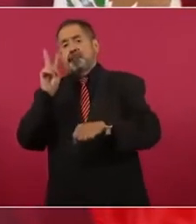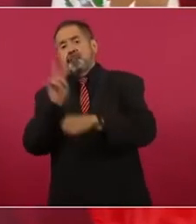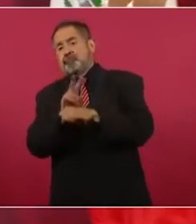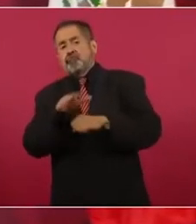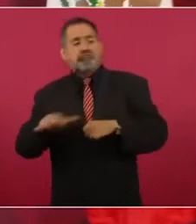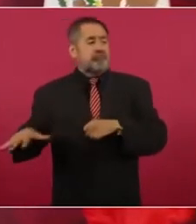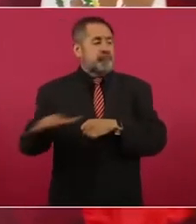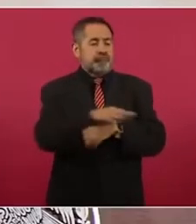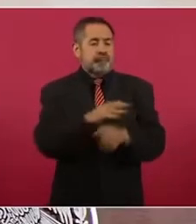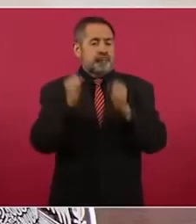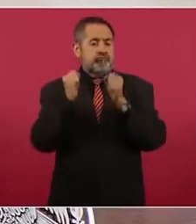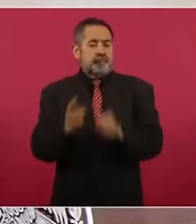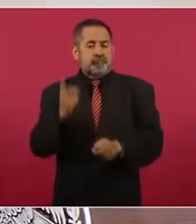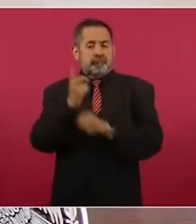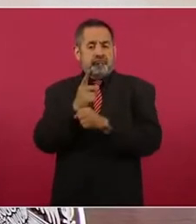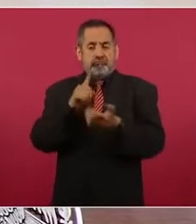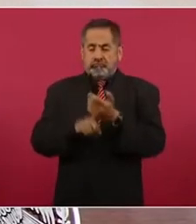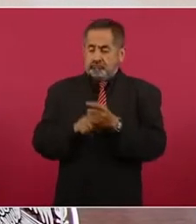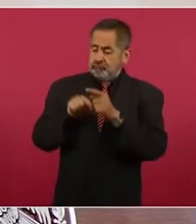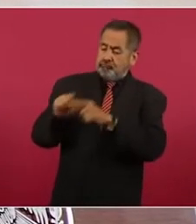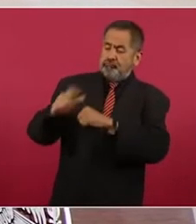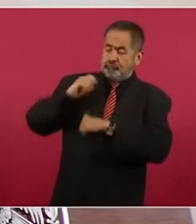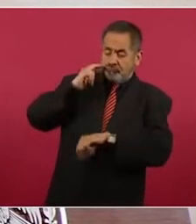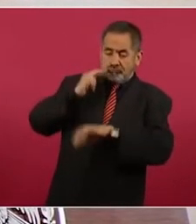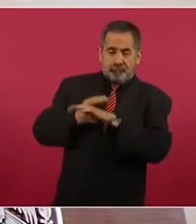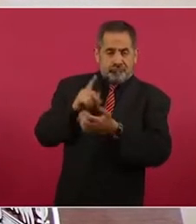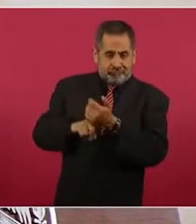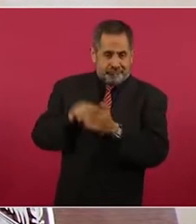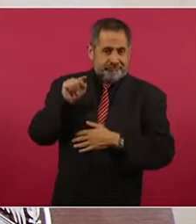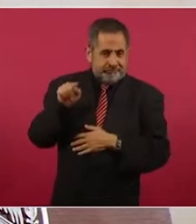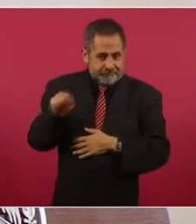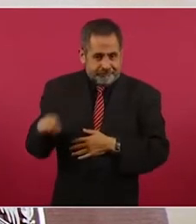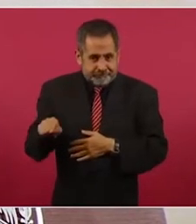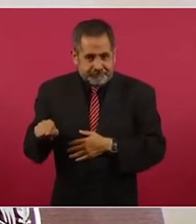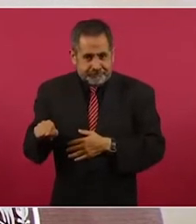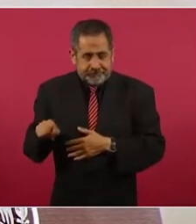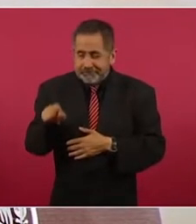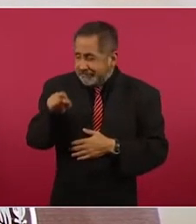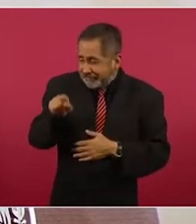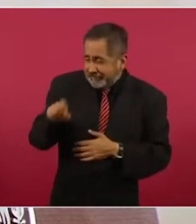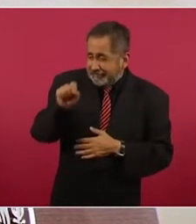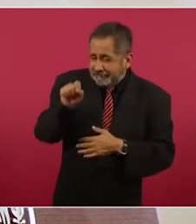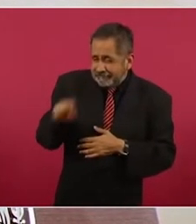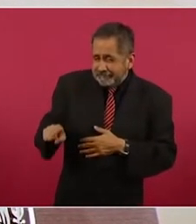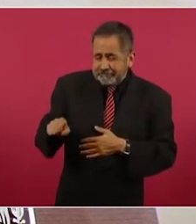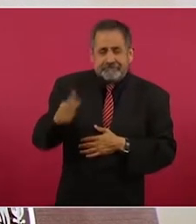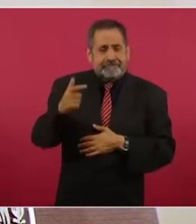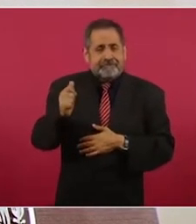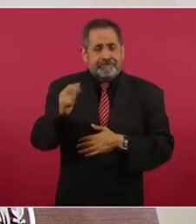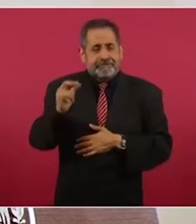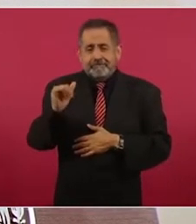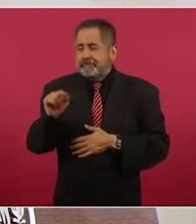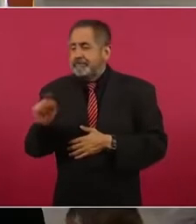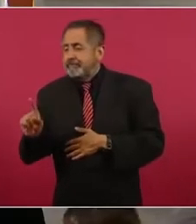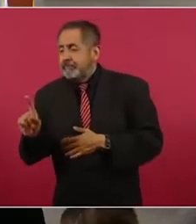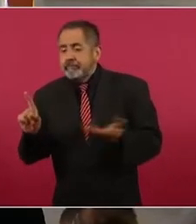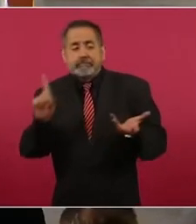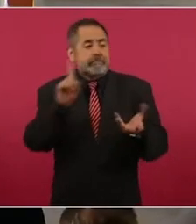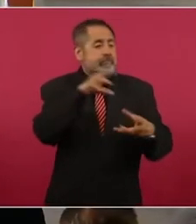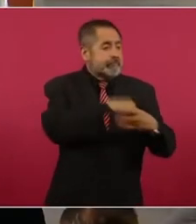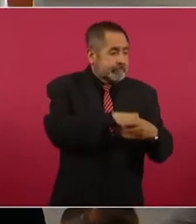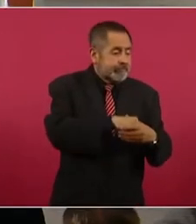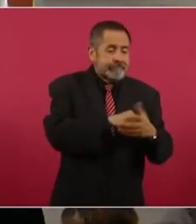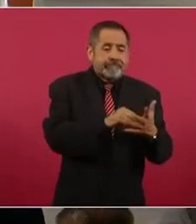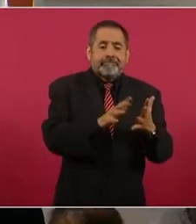de enfrentar el problema de la inseguridad y de la violencia, estaba metido